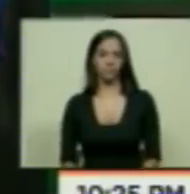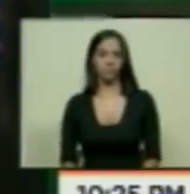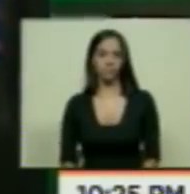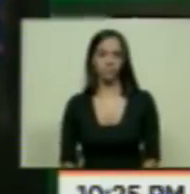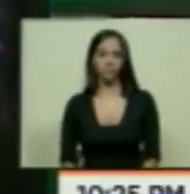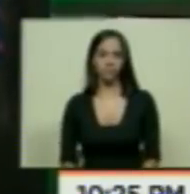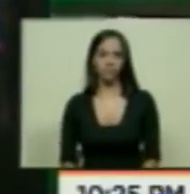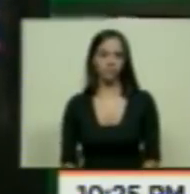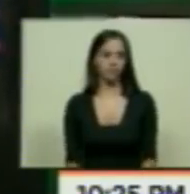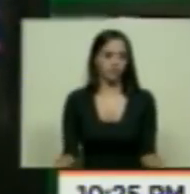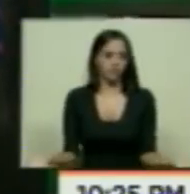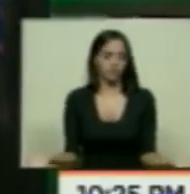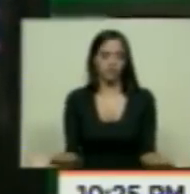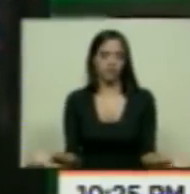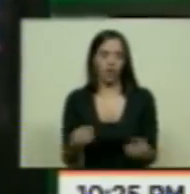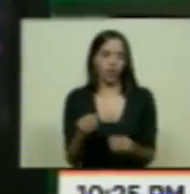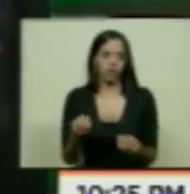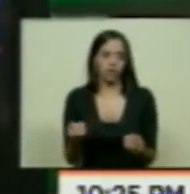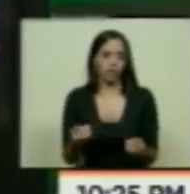Aquí,